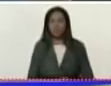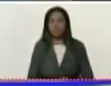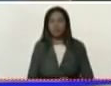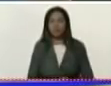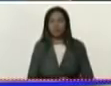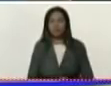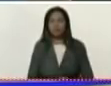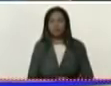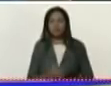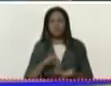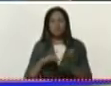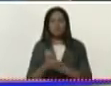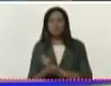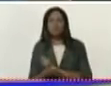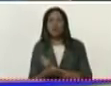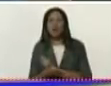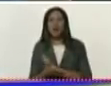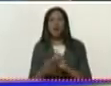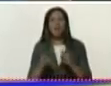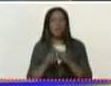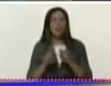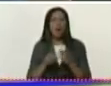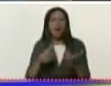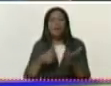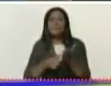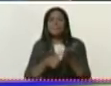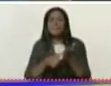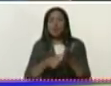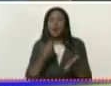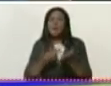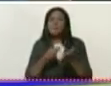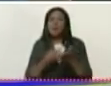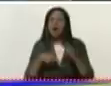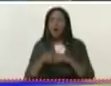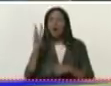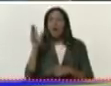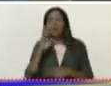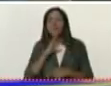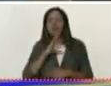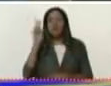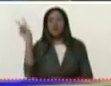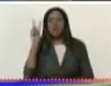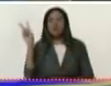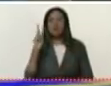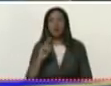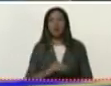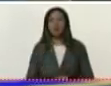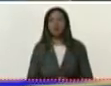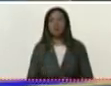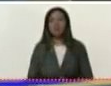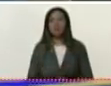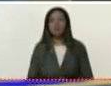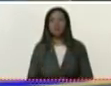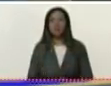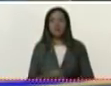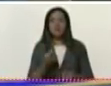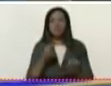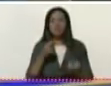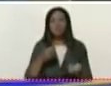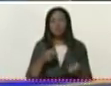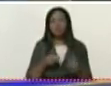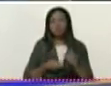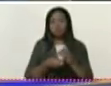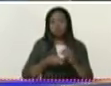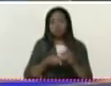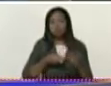Lo que es el biopago, el pago en los puntos de venta,